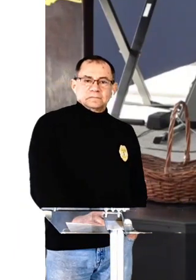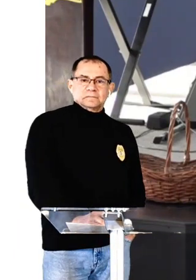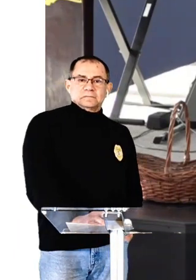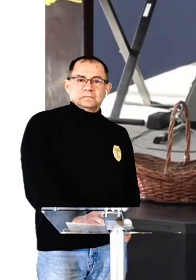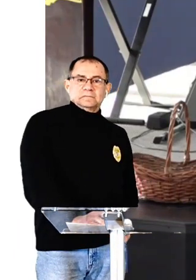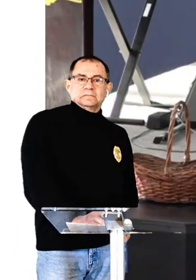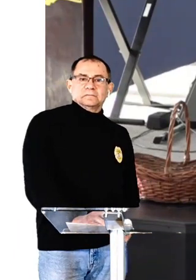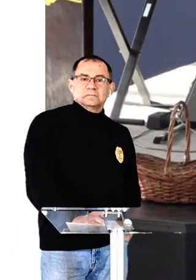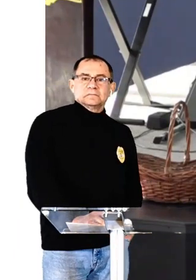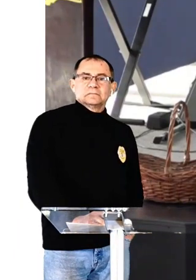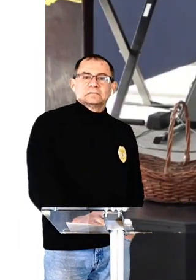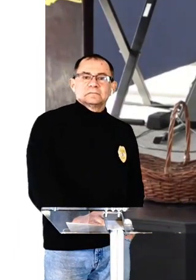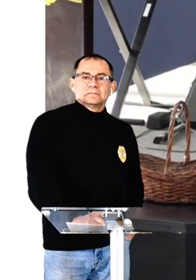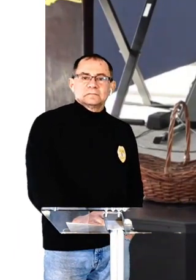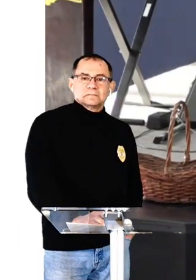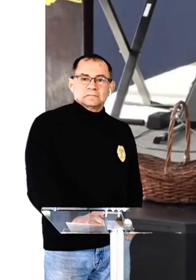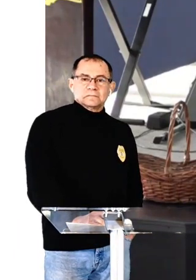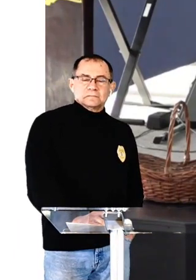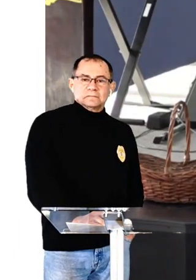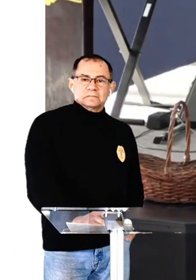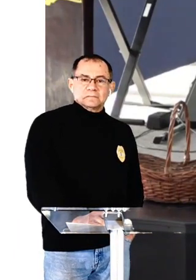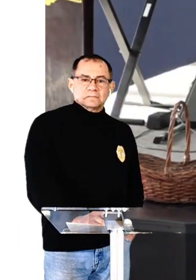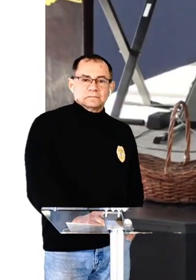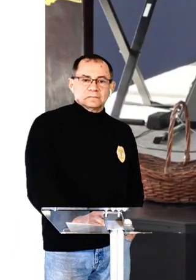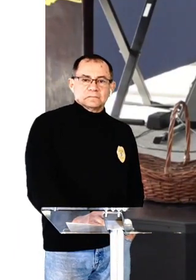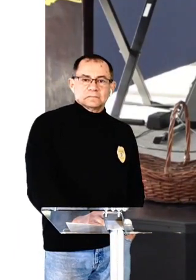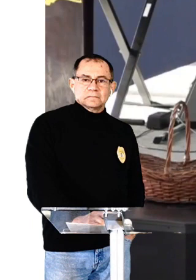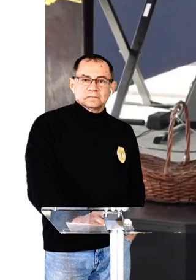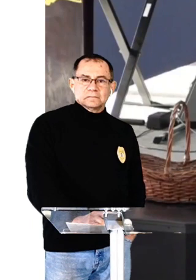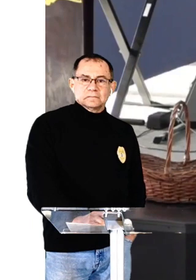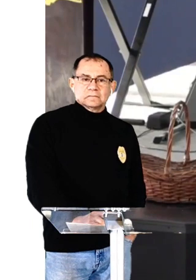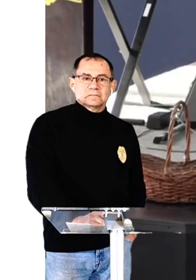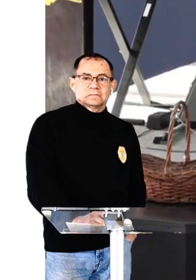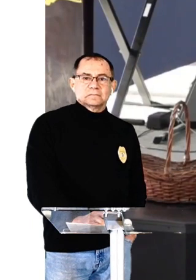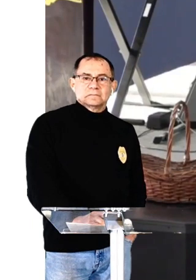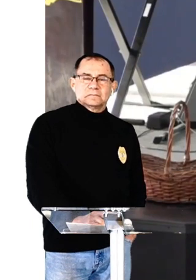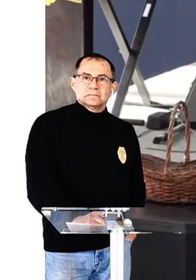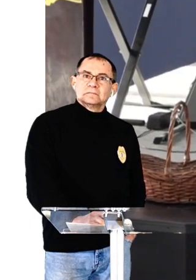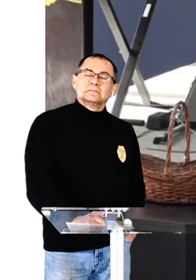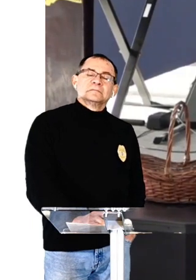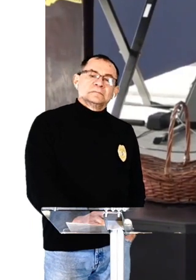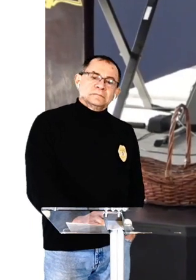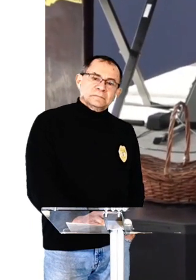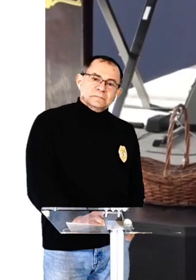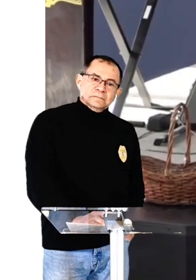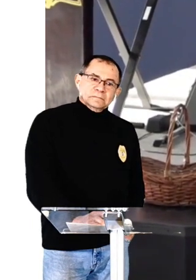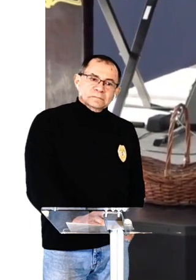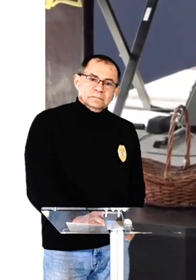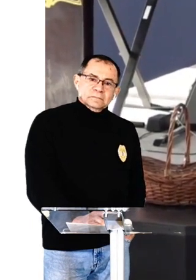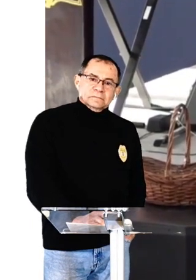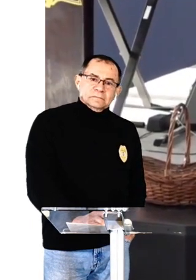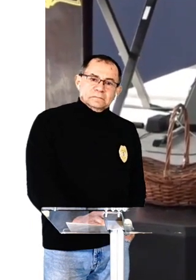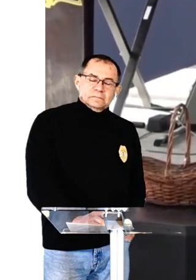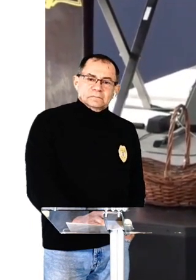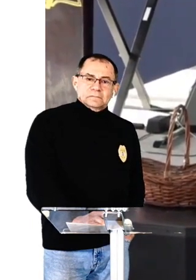Y cuando mi hija salía de ahí, ella no se levantaba. Se llevaba una semana que yo la bañaba, yo la alimentaba.